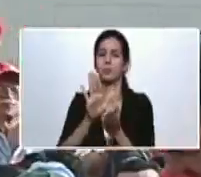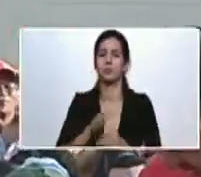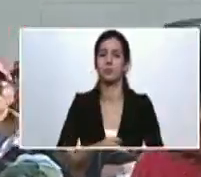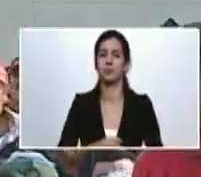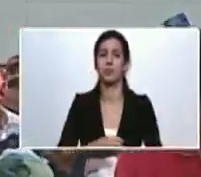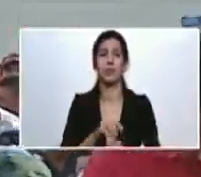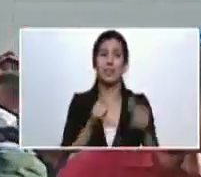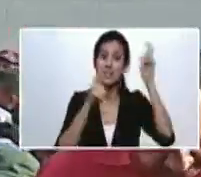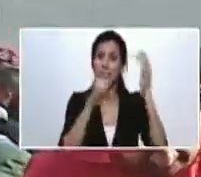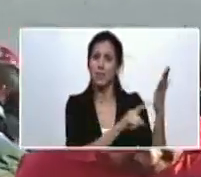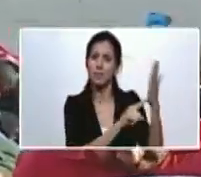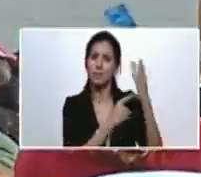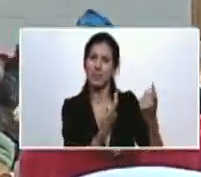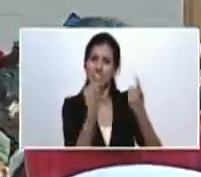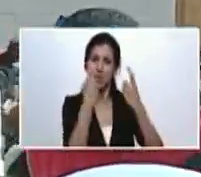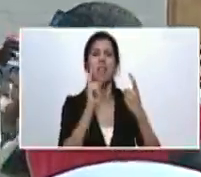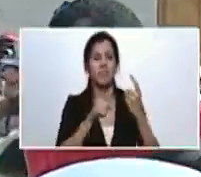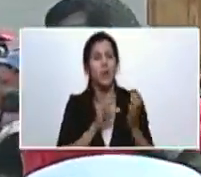trazó.